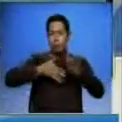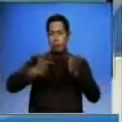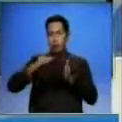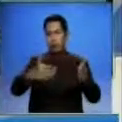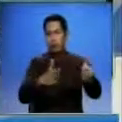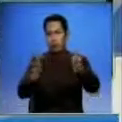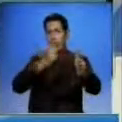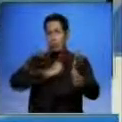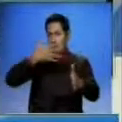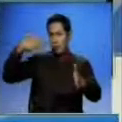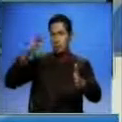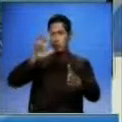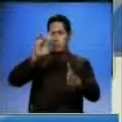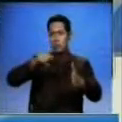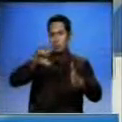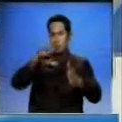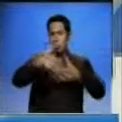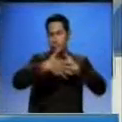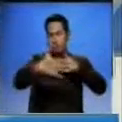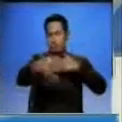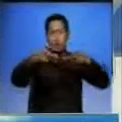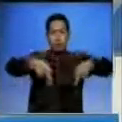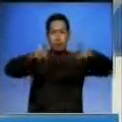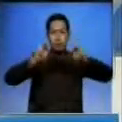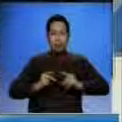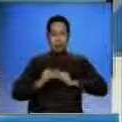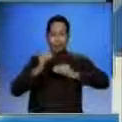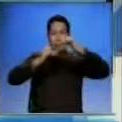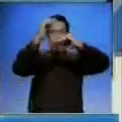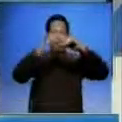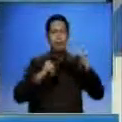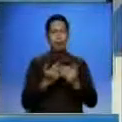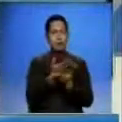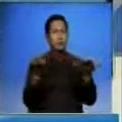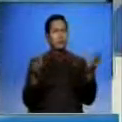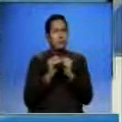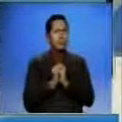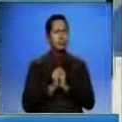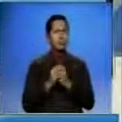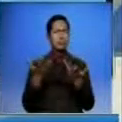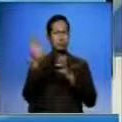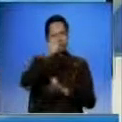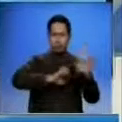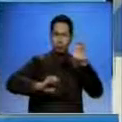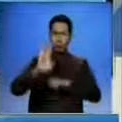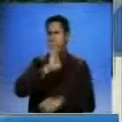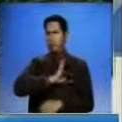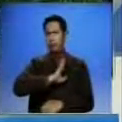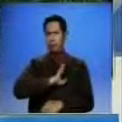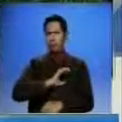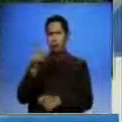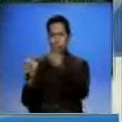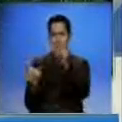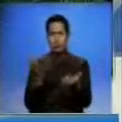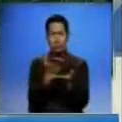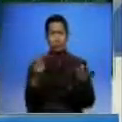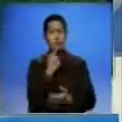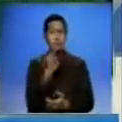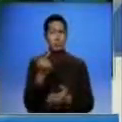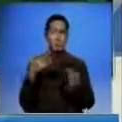proponen los alcaldes socialcristianos José Yunes y Jaime Nebot. En base a un estudio técnico, moradores afirman que la obra no solucionará